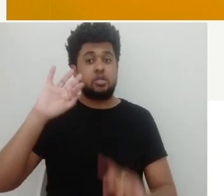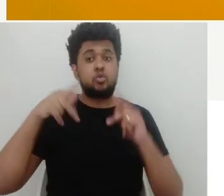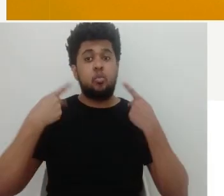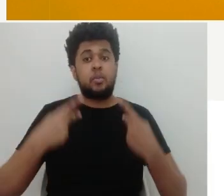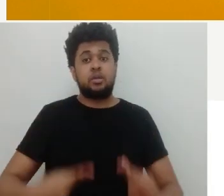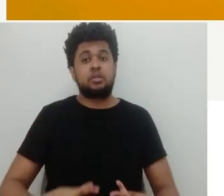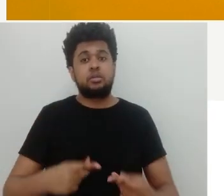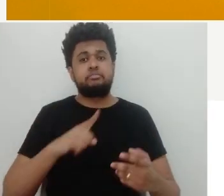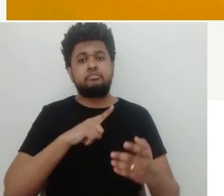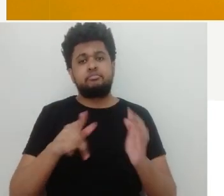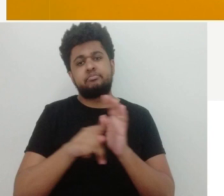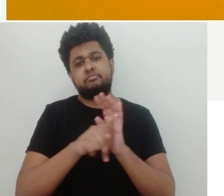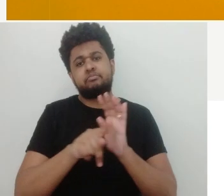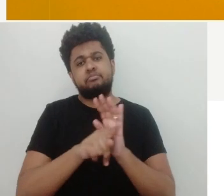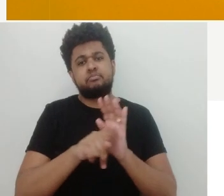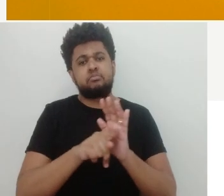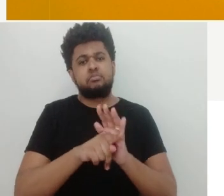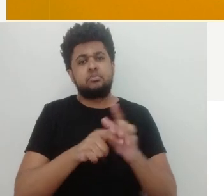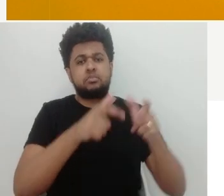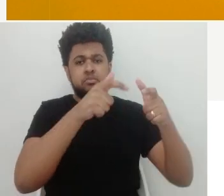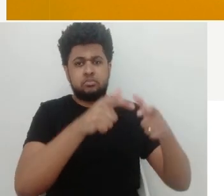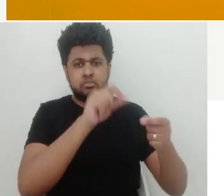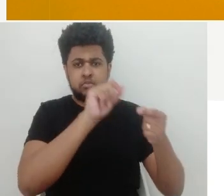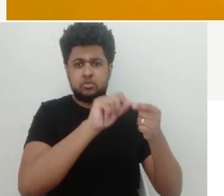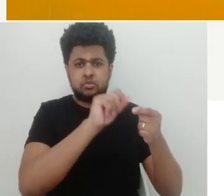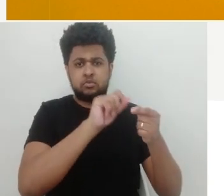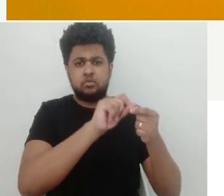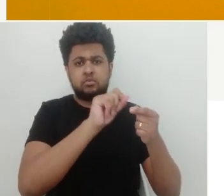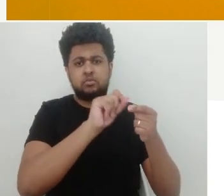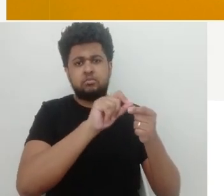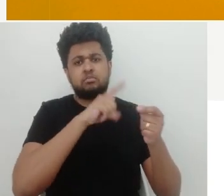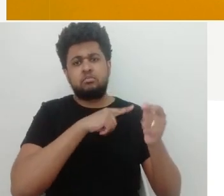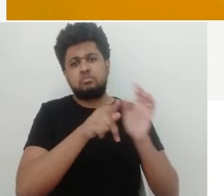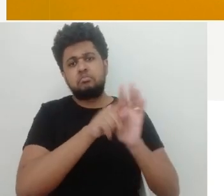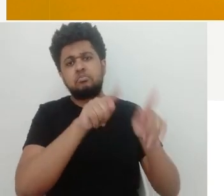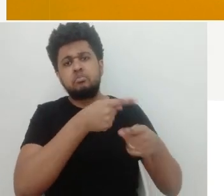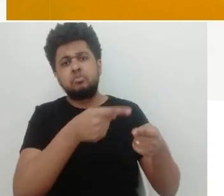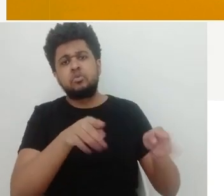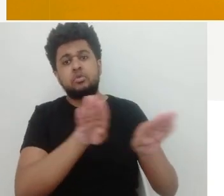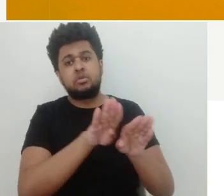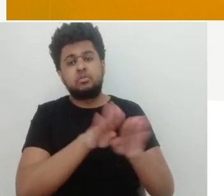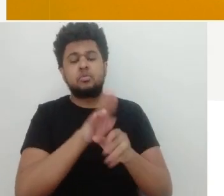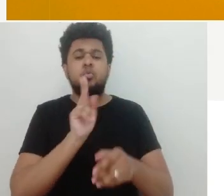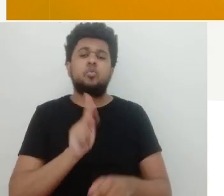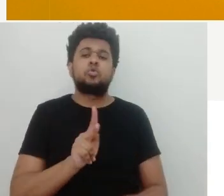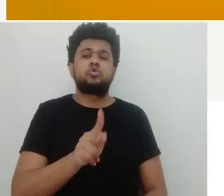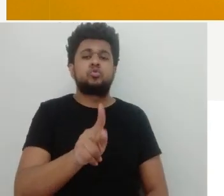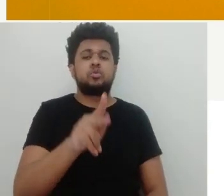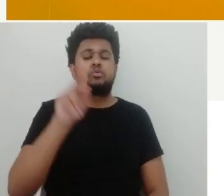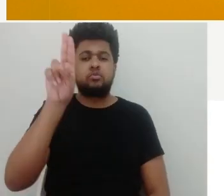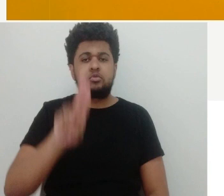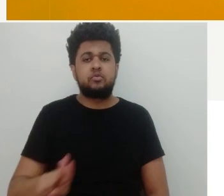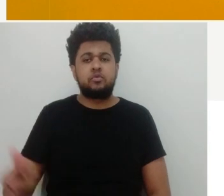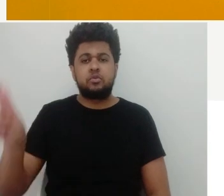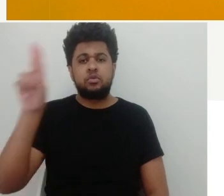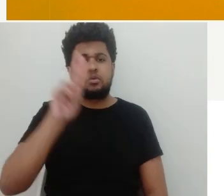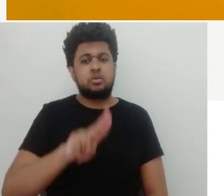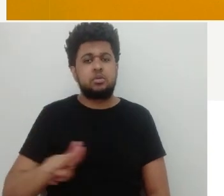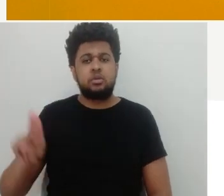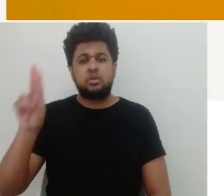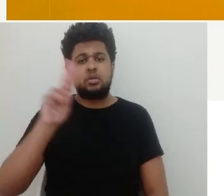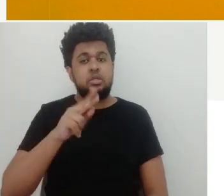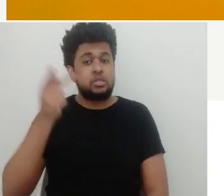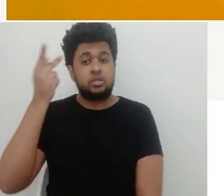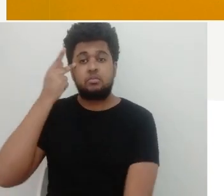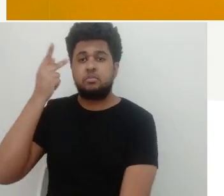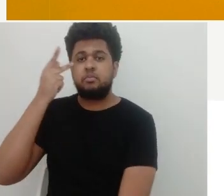Rio Piedras, onde realizou um bachillerato em música, e continuada na Universidade de São Paulo, onde, además do